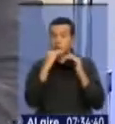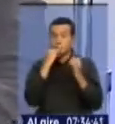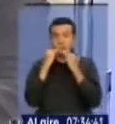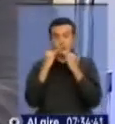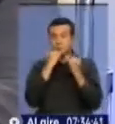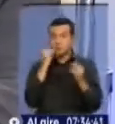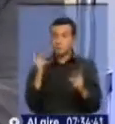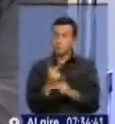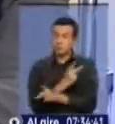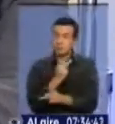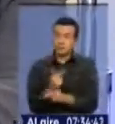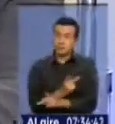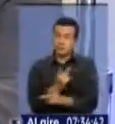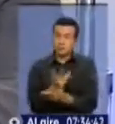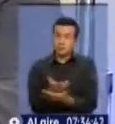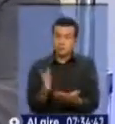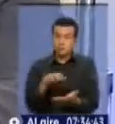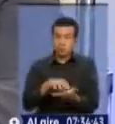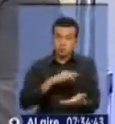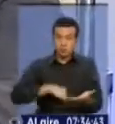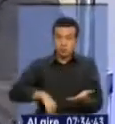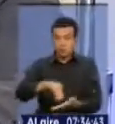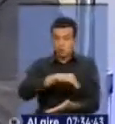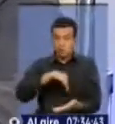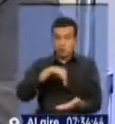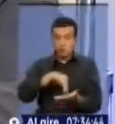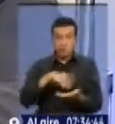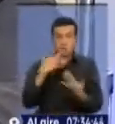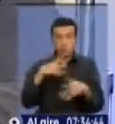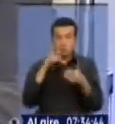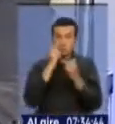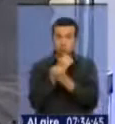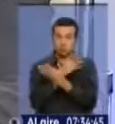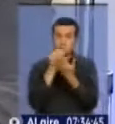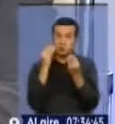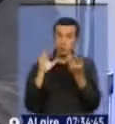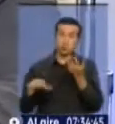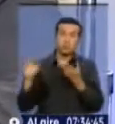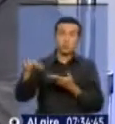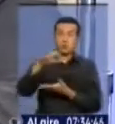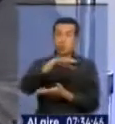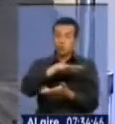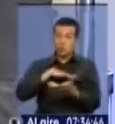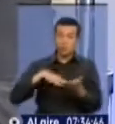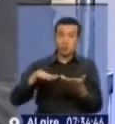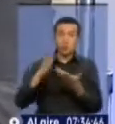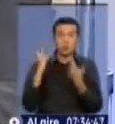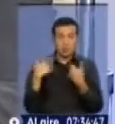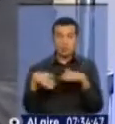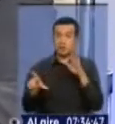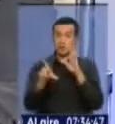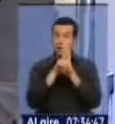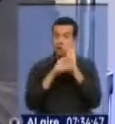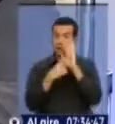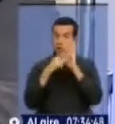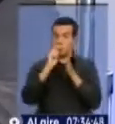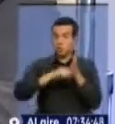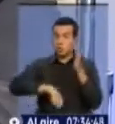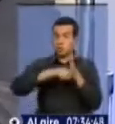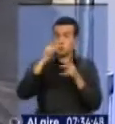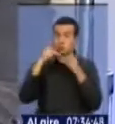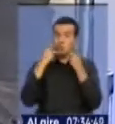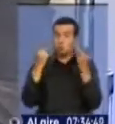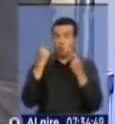peligroso esto no solamente se da en la provincia manabí yo le aseguro que hay muchas provincias y habiendo una ley como la ley de contratación pública